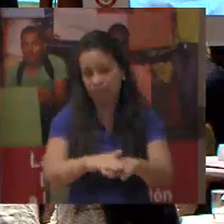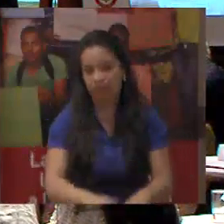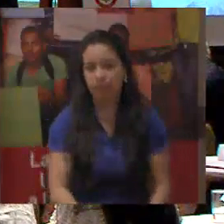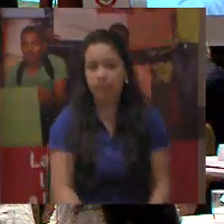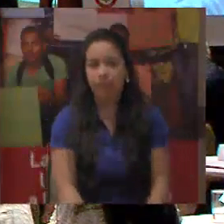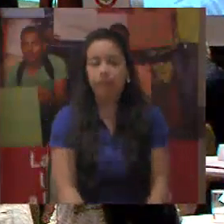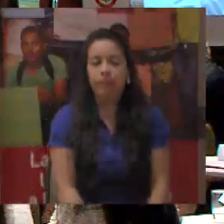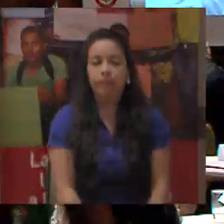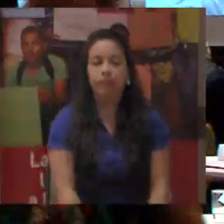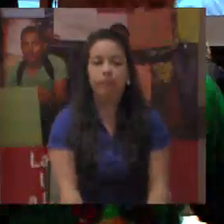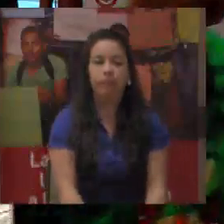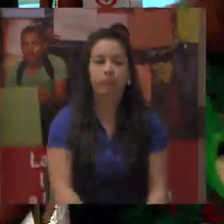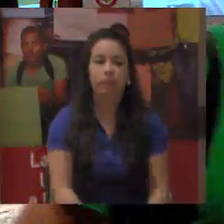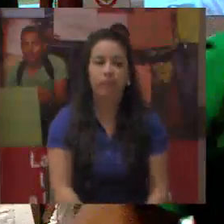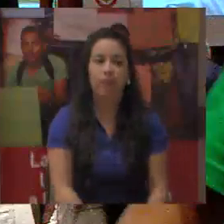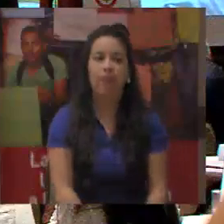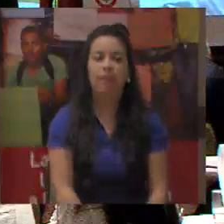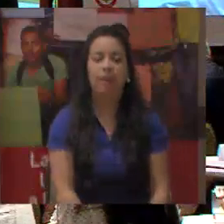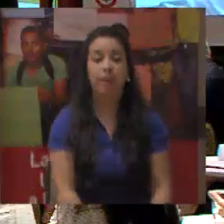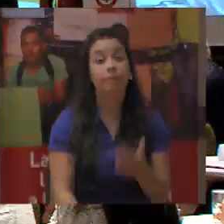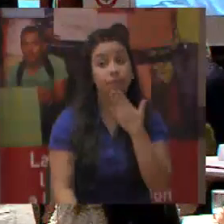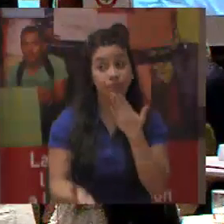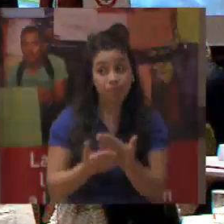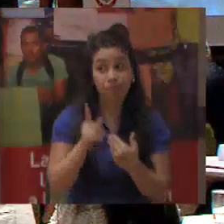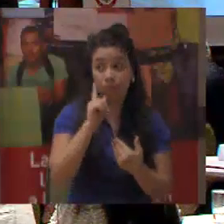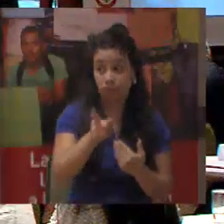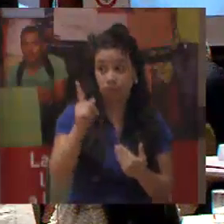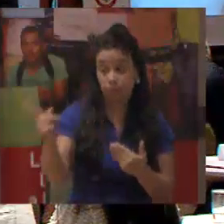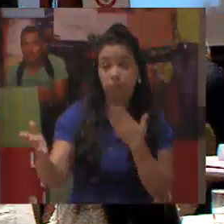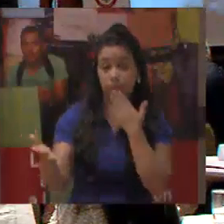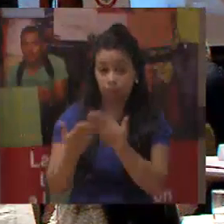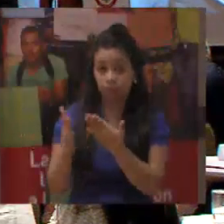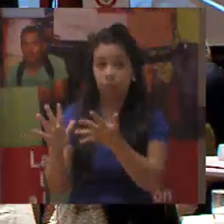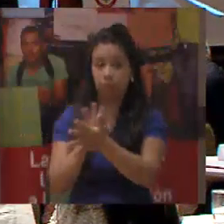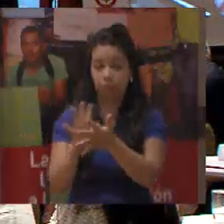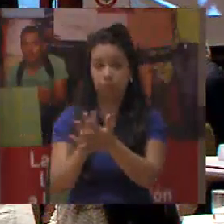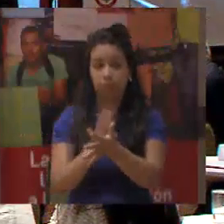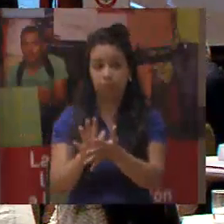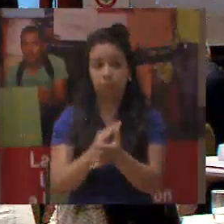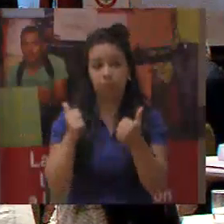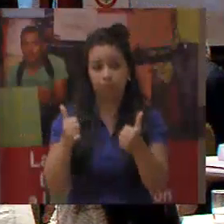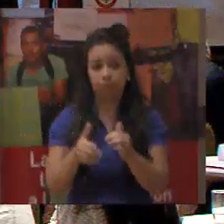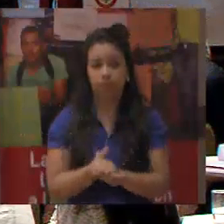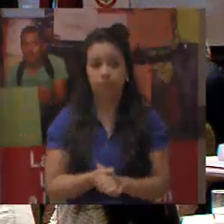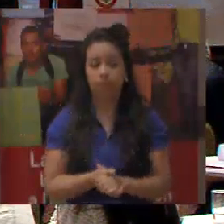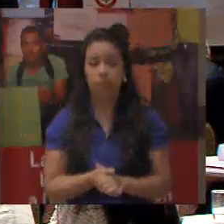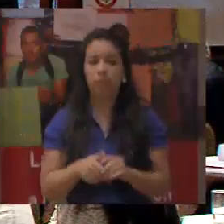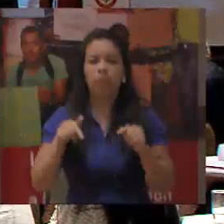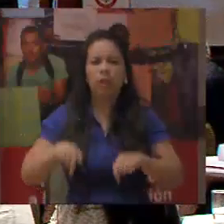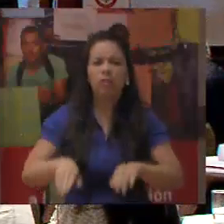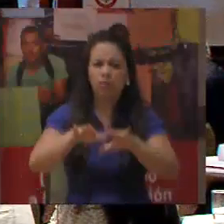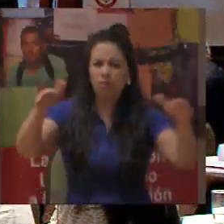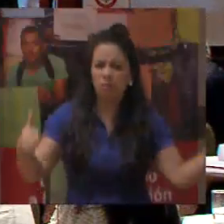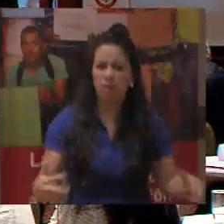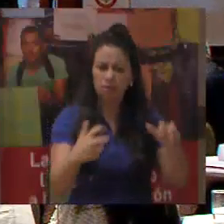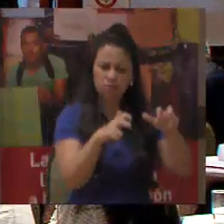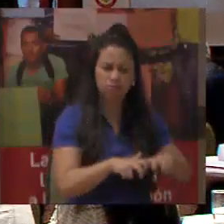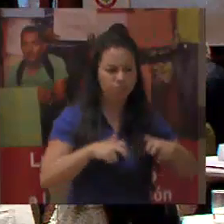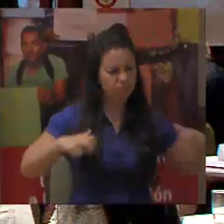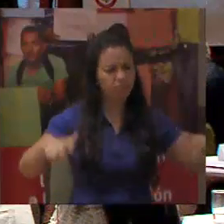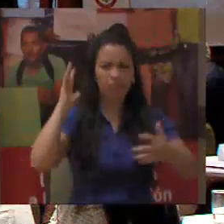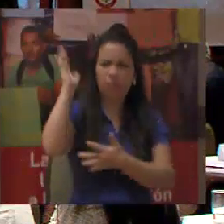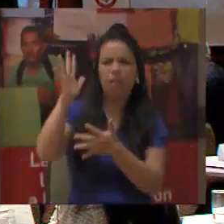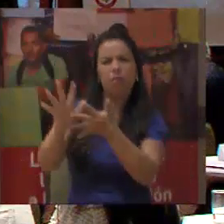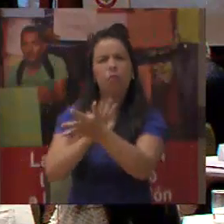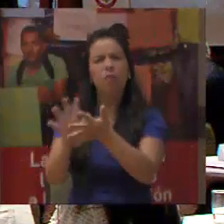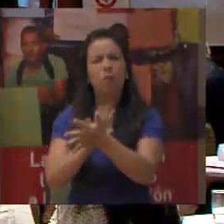Raúl. Mil gracias, Alejo. Mil gracias, Felipe. Mil gracias, Andrés. Creo que la gran conclusión que nos deja este panel es que el único